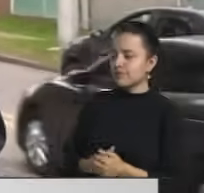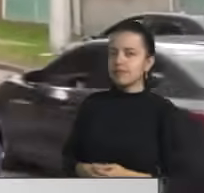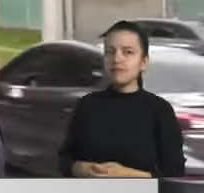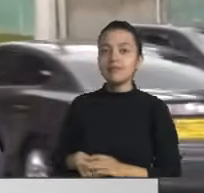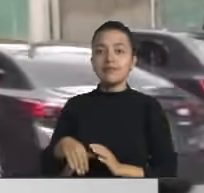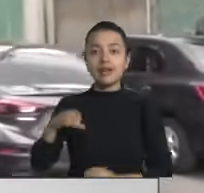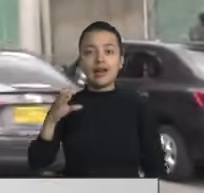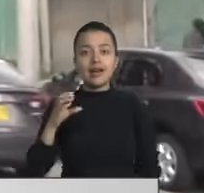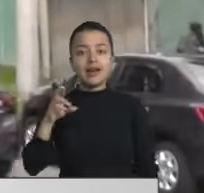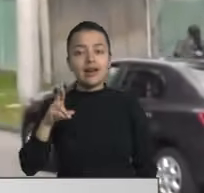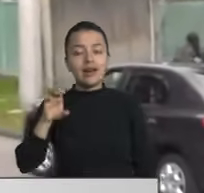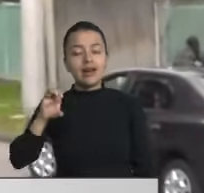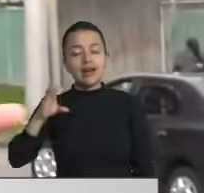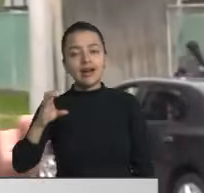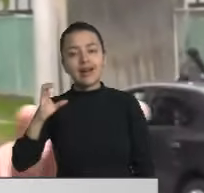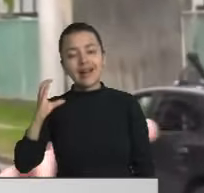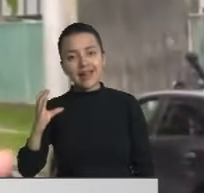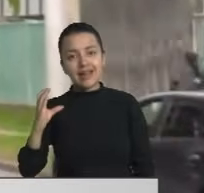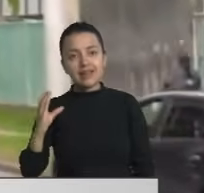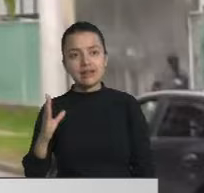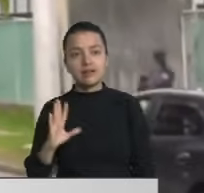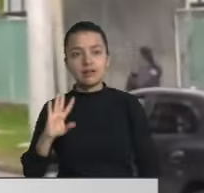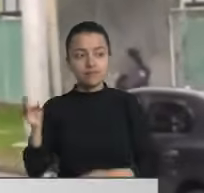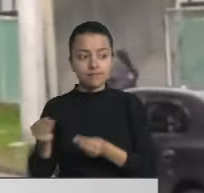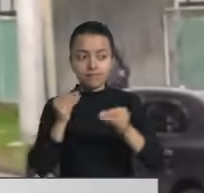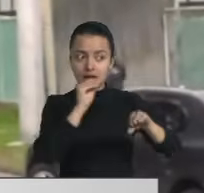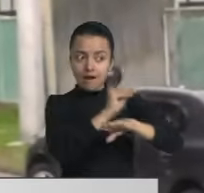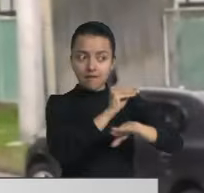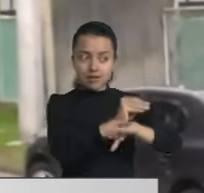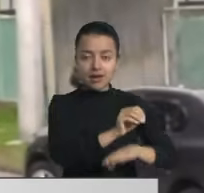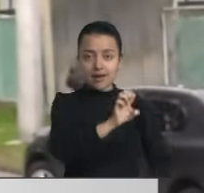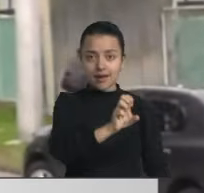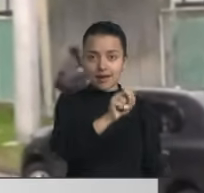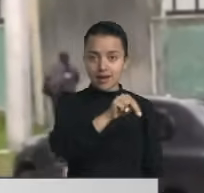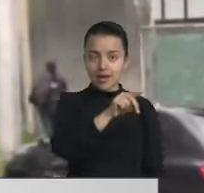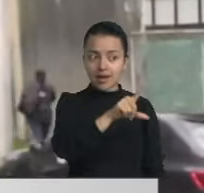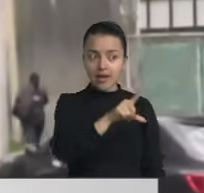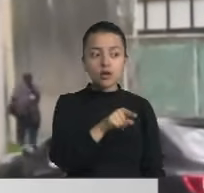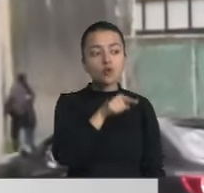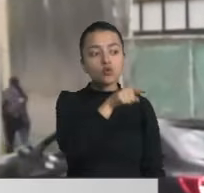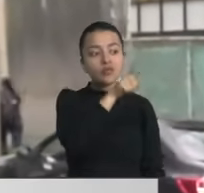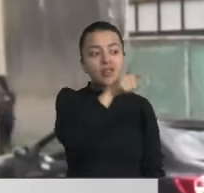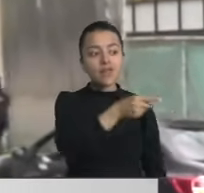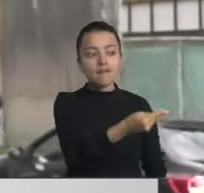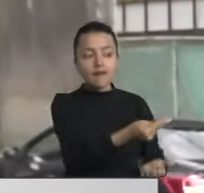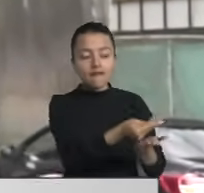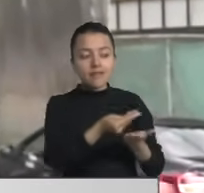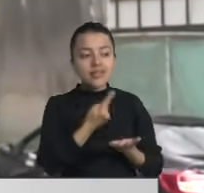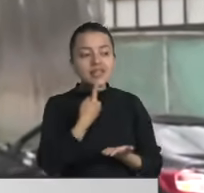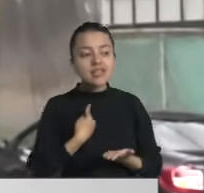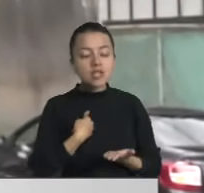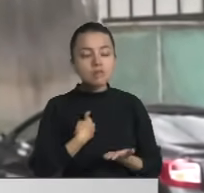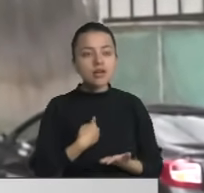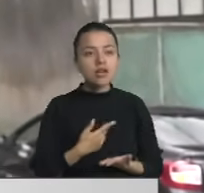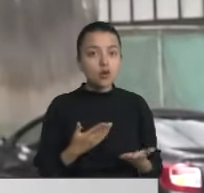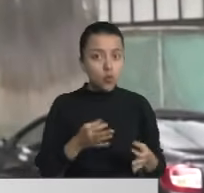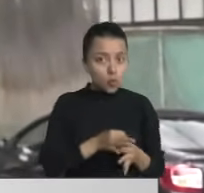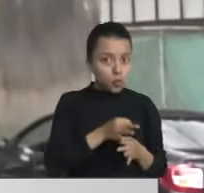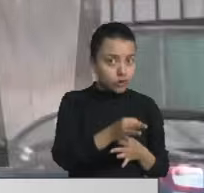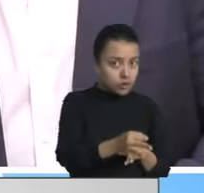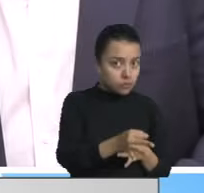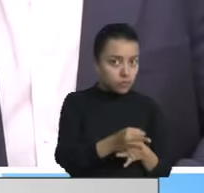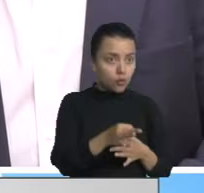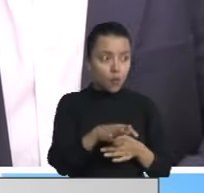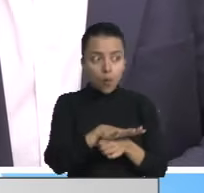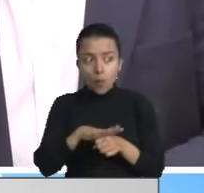momento tenía que decirle al distribuidor de la energía, que es el grupo Enel, a quién se le quita la energía. Eso varía, ¿no? Puede ser un municipio, puede ser